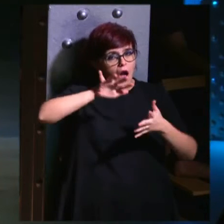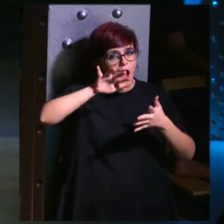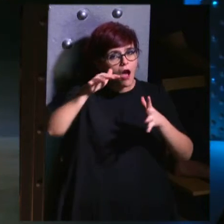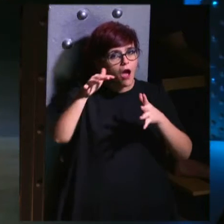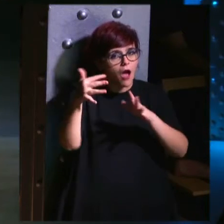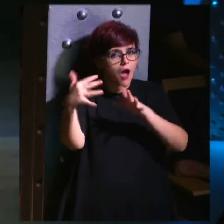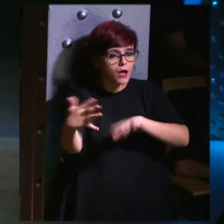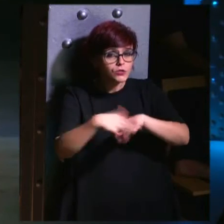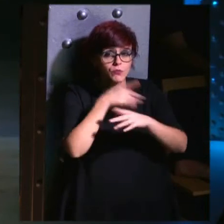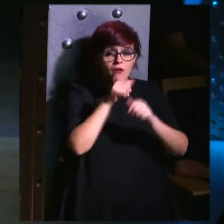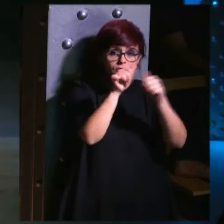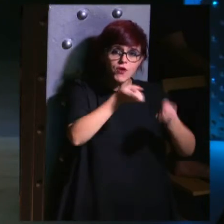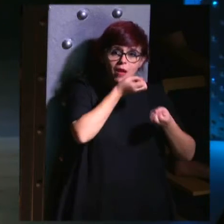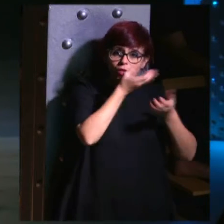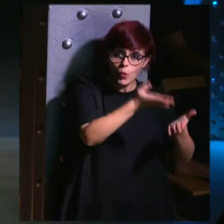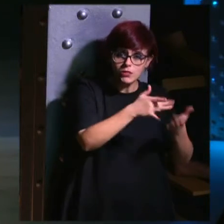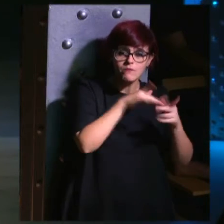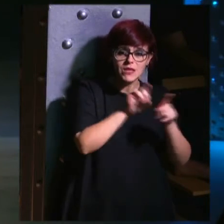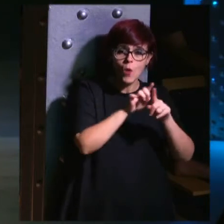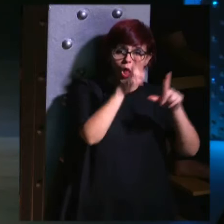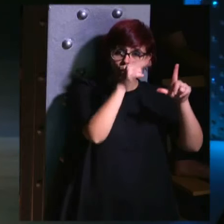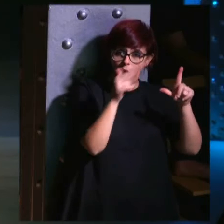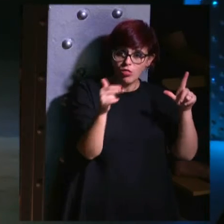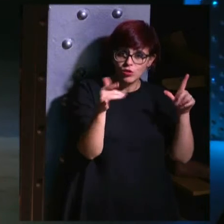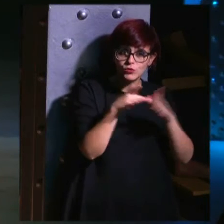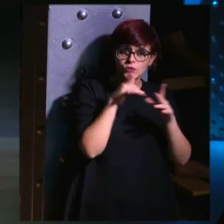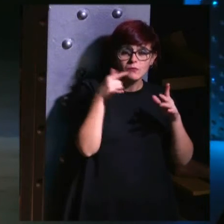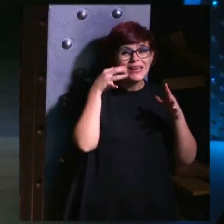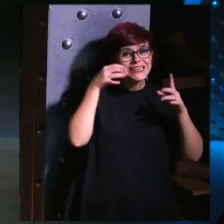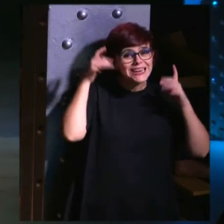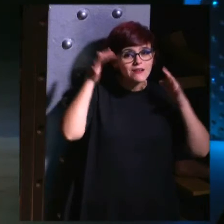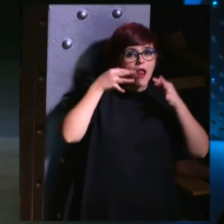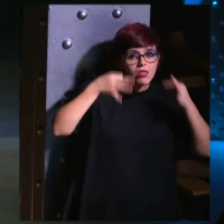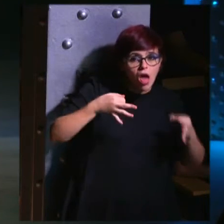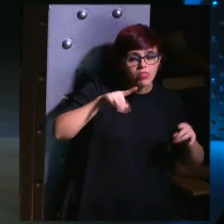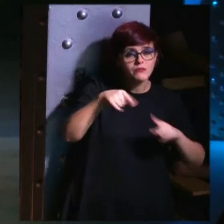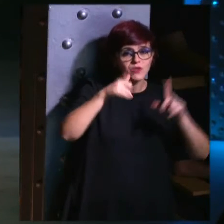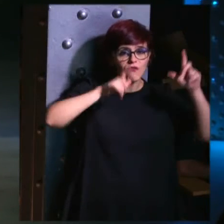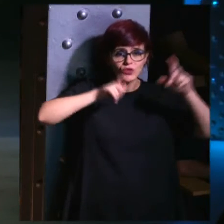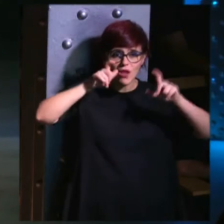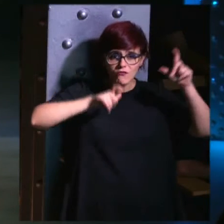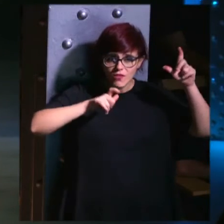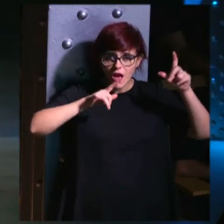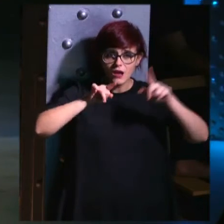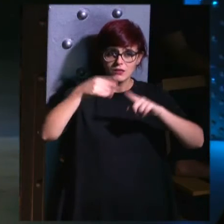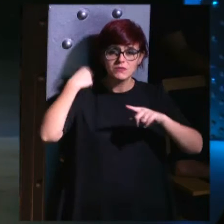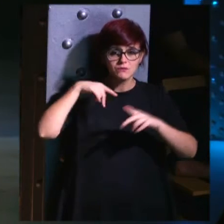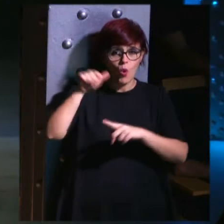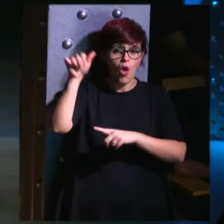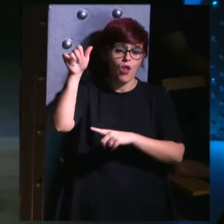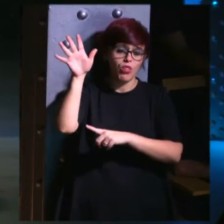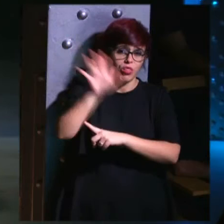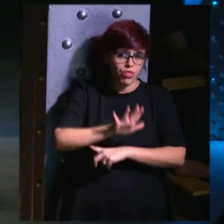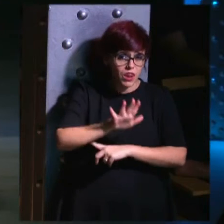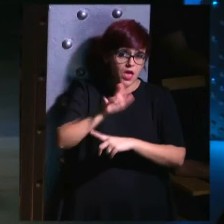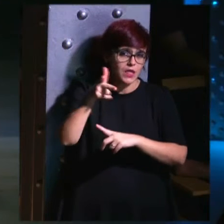manera en que contábamos. Primero con los cuadros, intentando emular la realidad, después la fotografía, el cine. Y de alguna